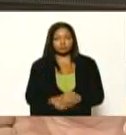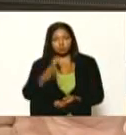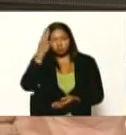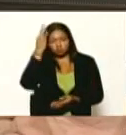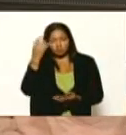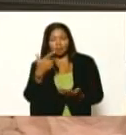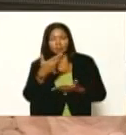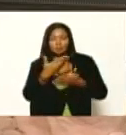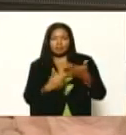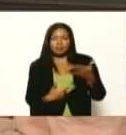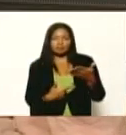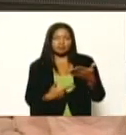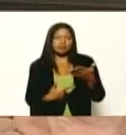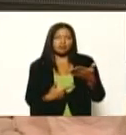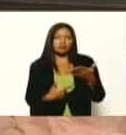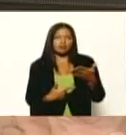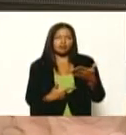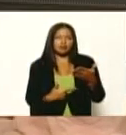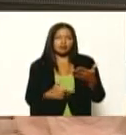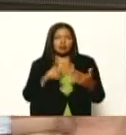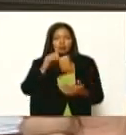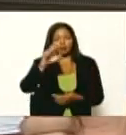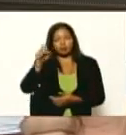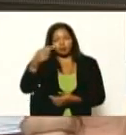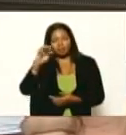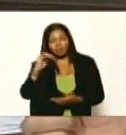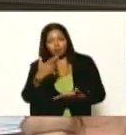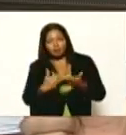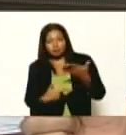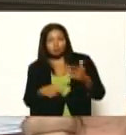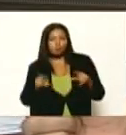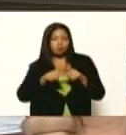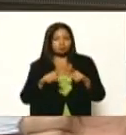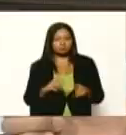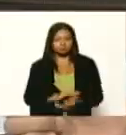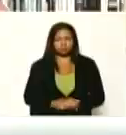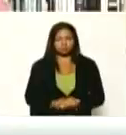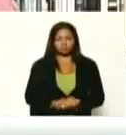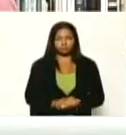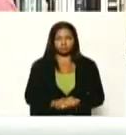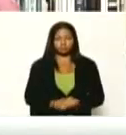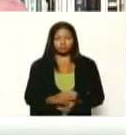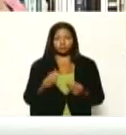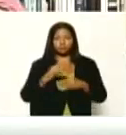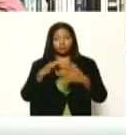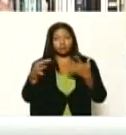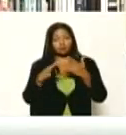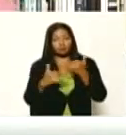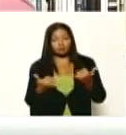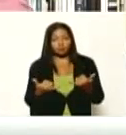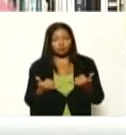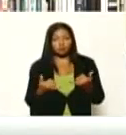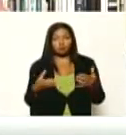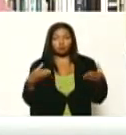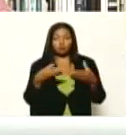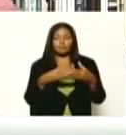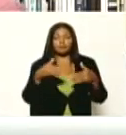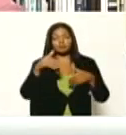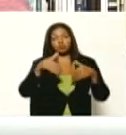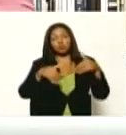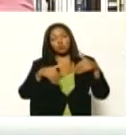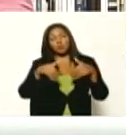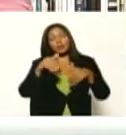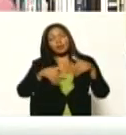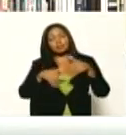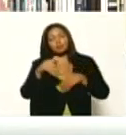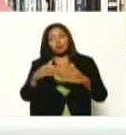concejales listas, legisladores nominales y legisladores listas. Correcto. Son datos, bueno, una comisión electoral que ha tenido